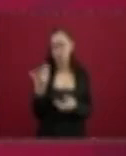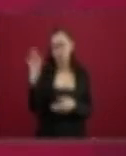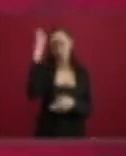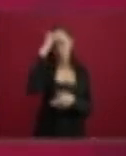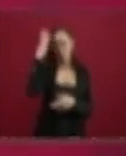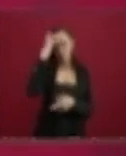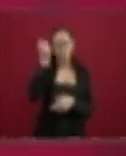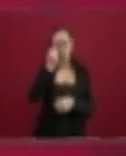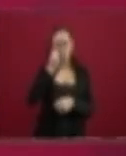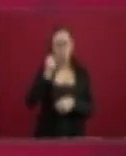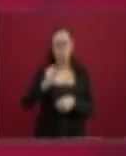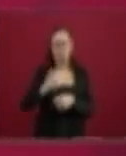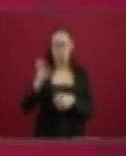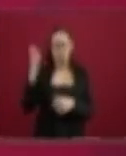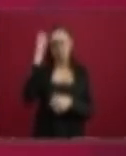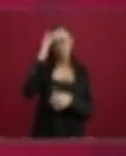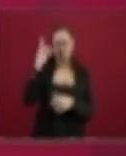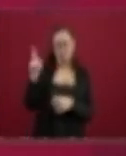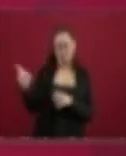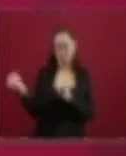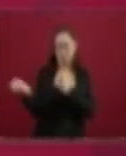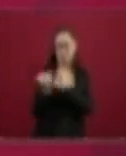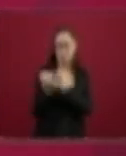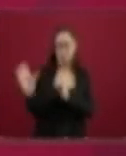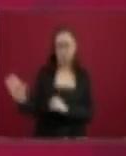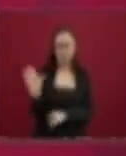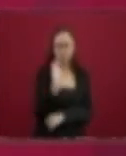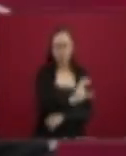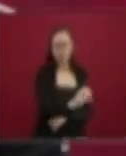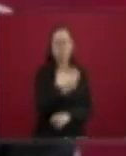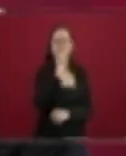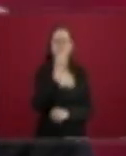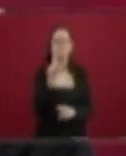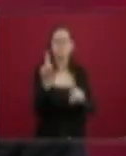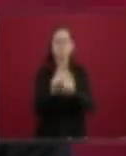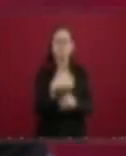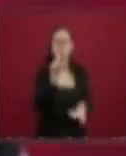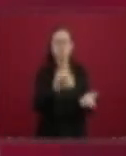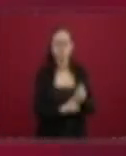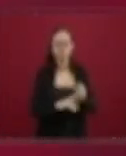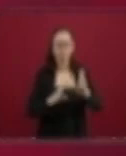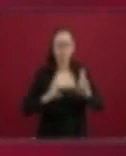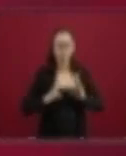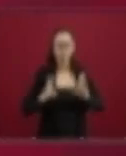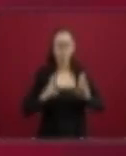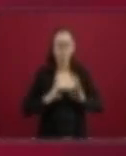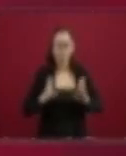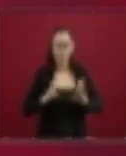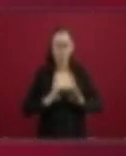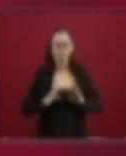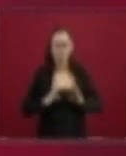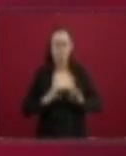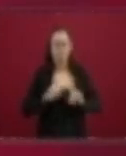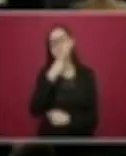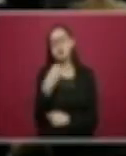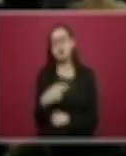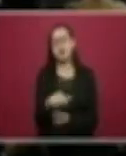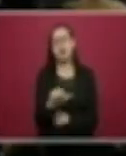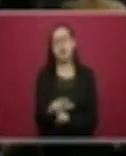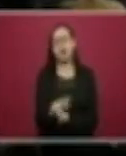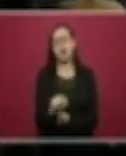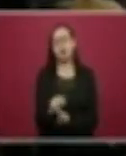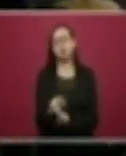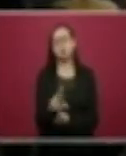social que existe en desde luego pero digo asómate a otros países y realmente la